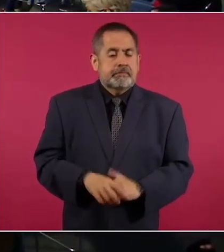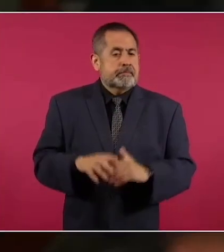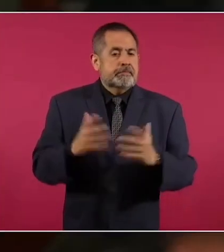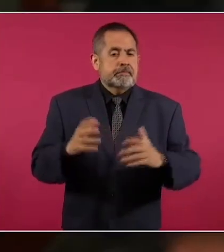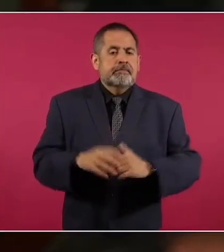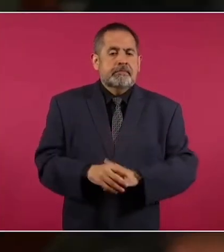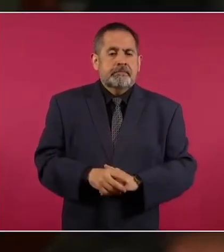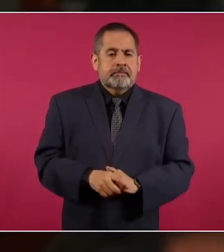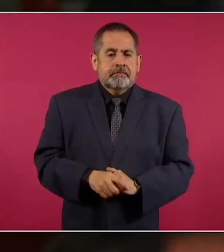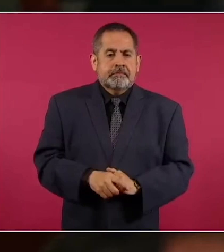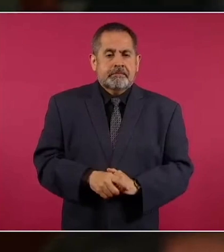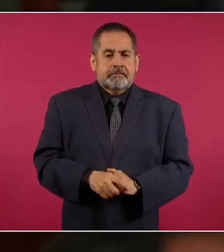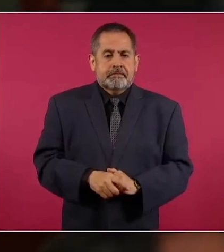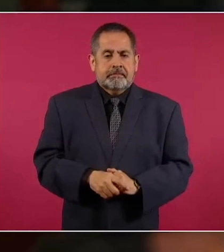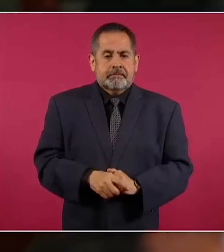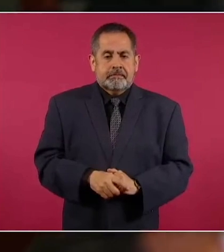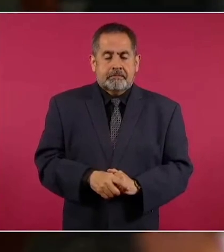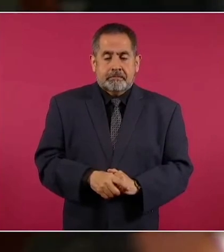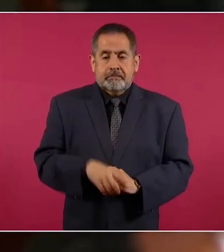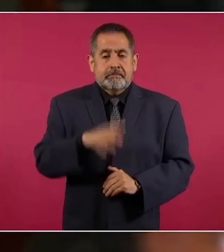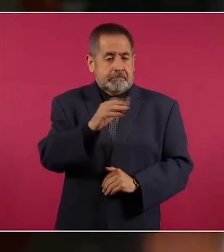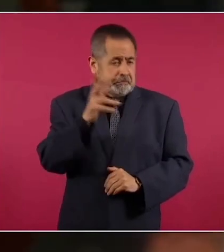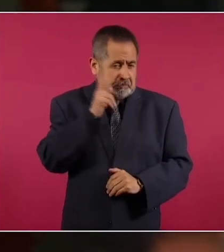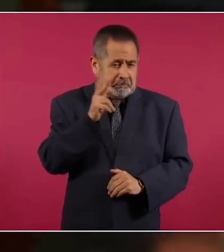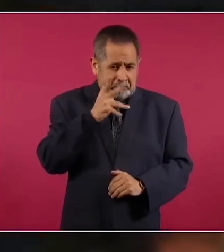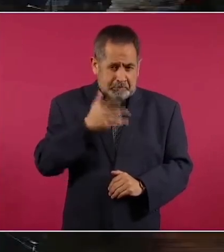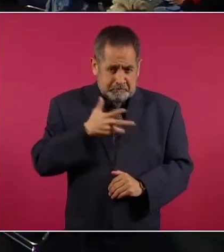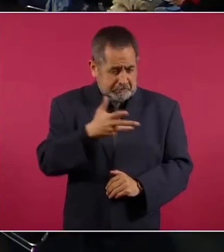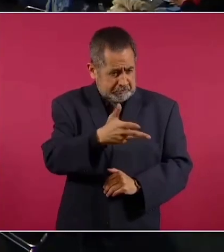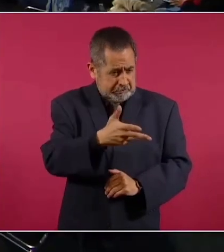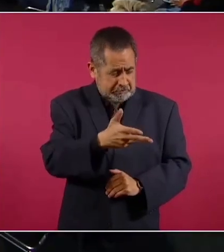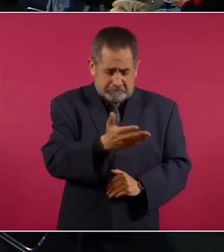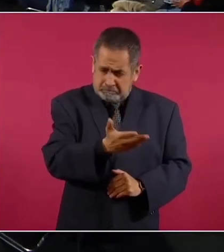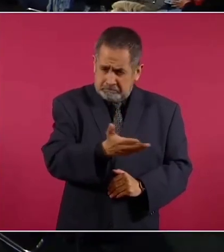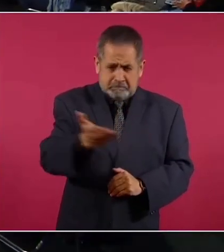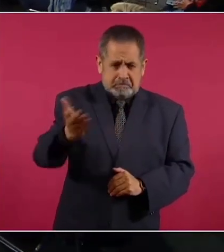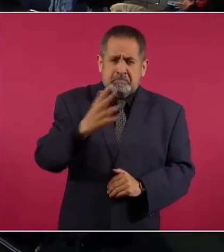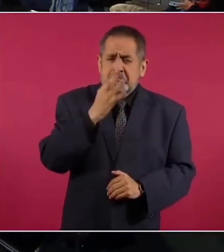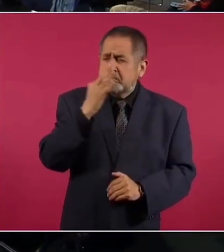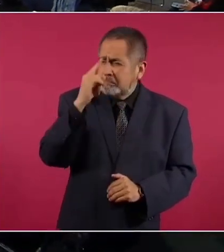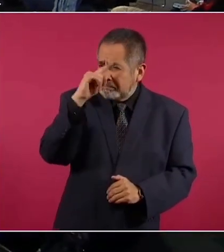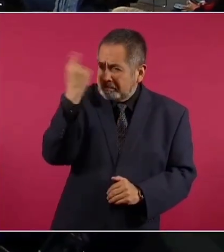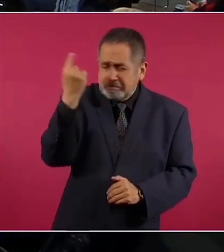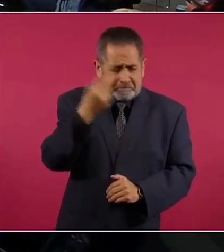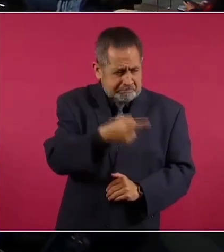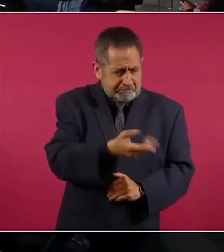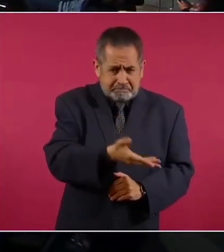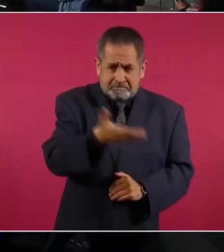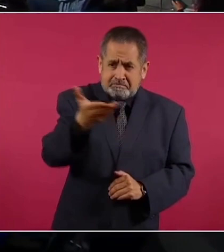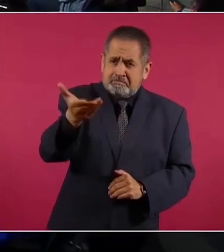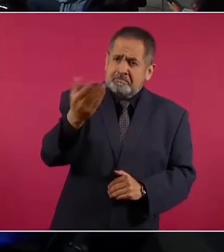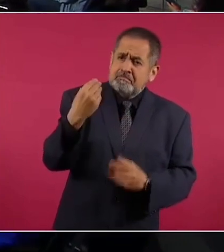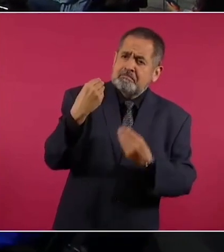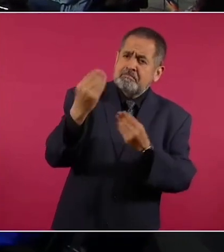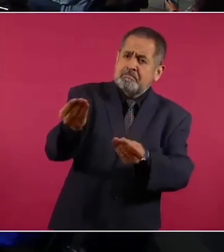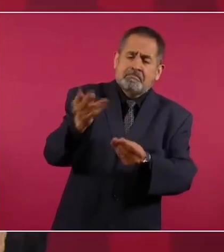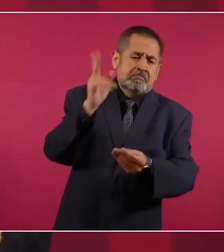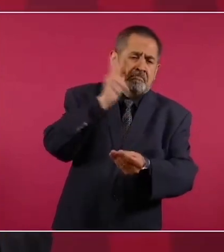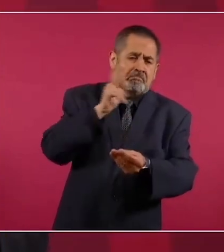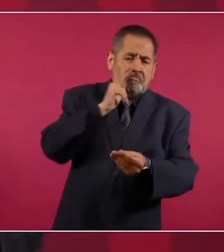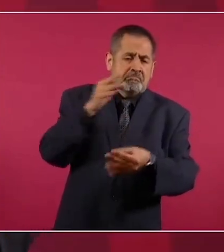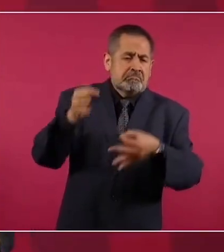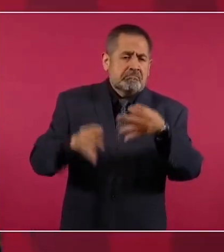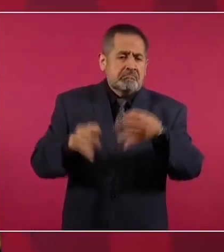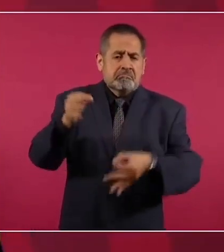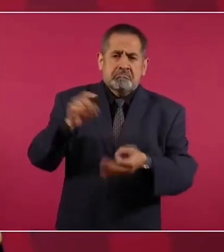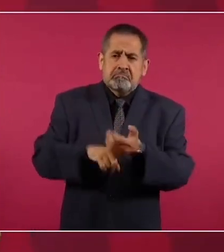Entonces, si tienen las pruebas, pues es muy sencillo. Se presentan y